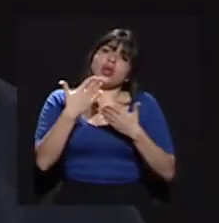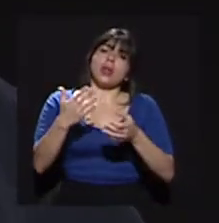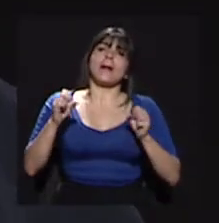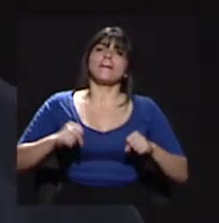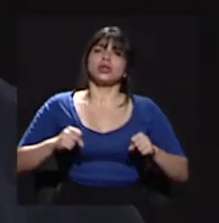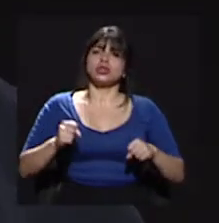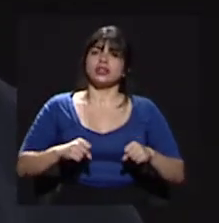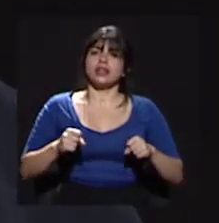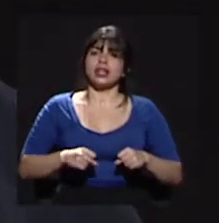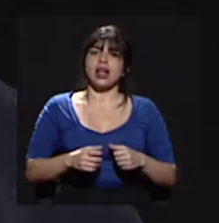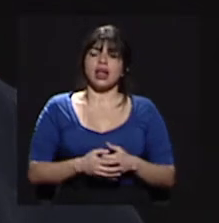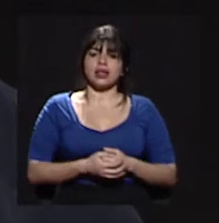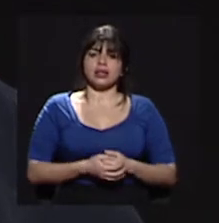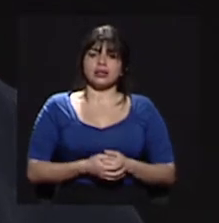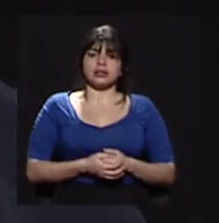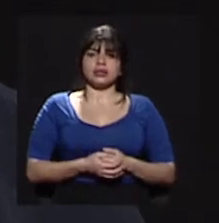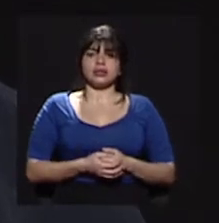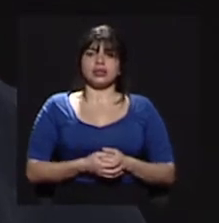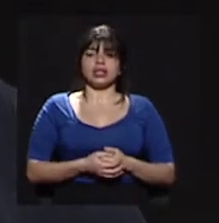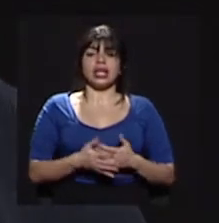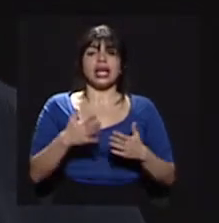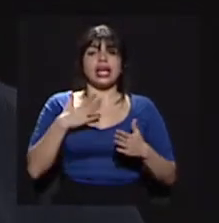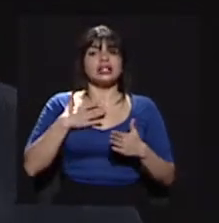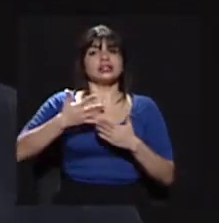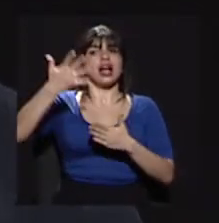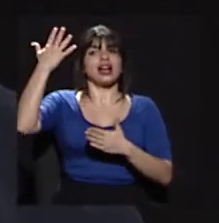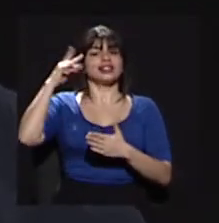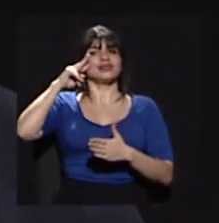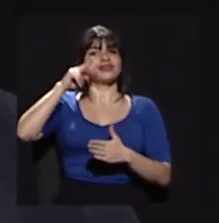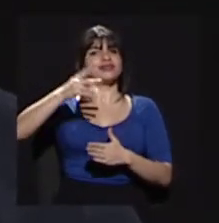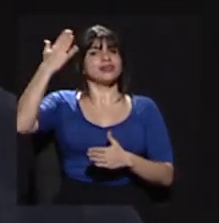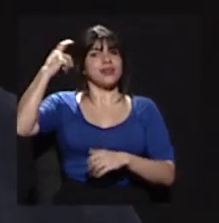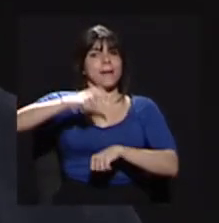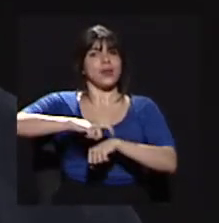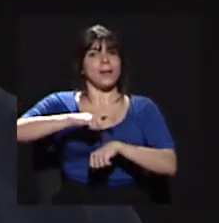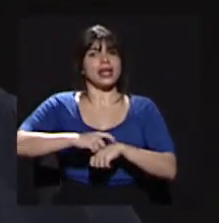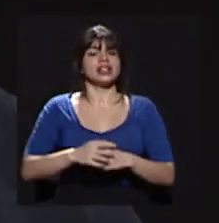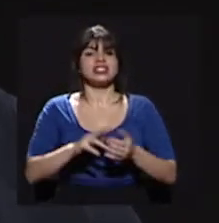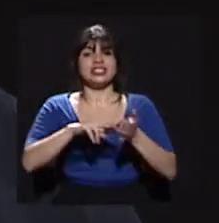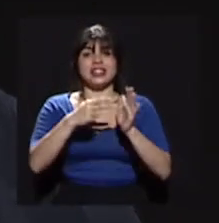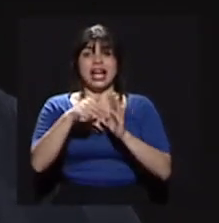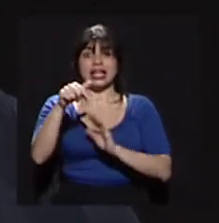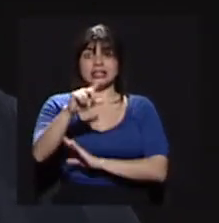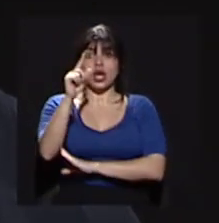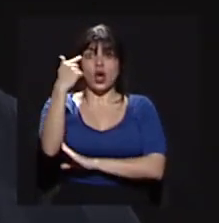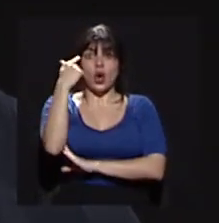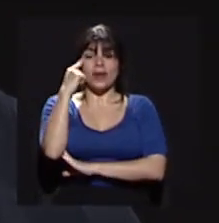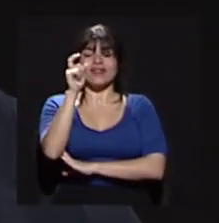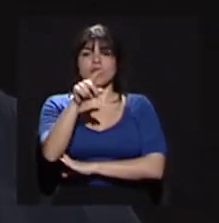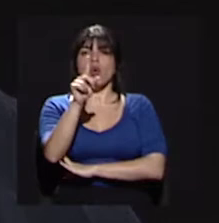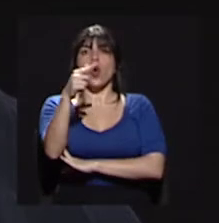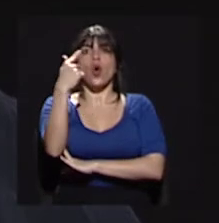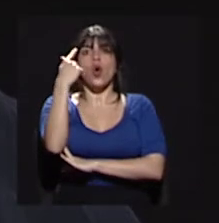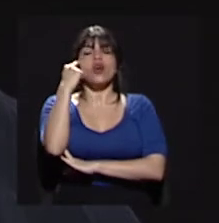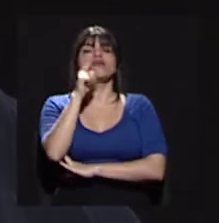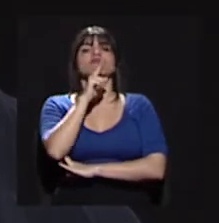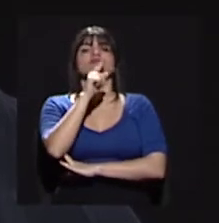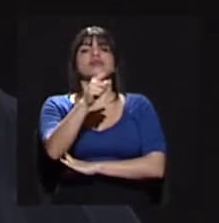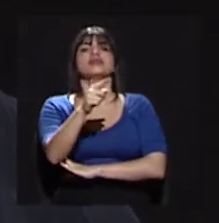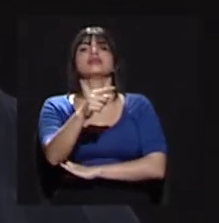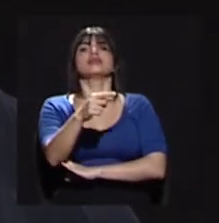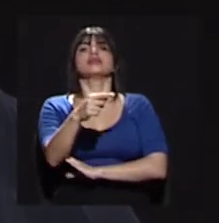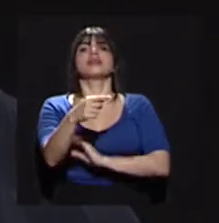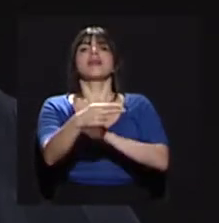posibilidades que avisora en su momento es decir que este gobierno sea un gobierno que efectivamente marque